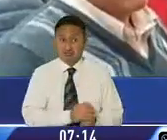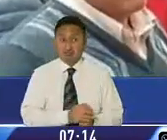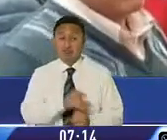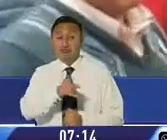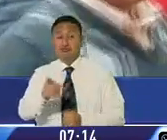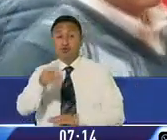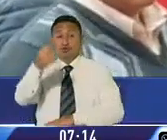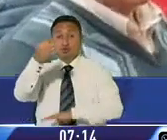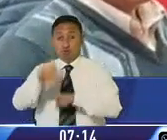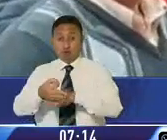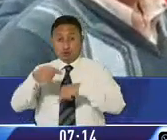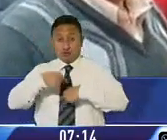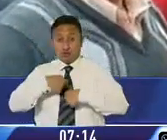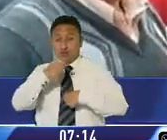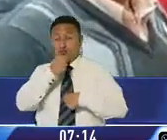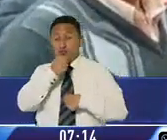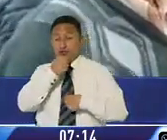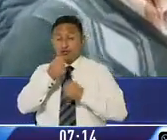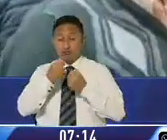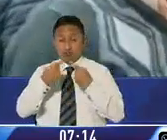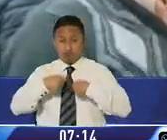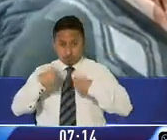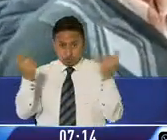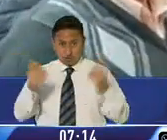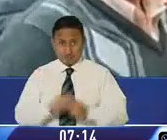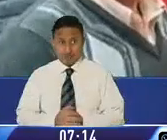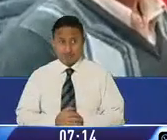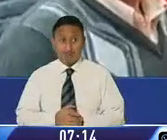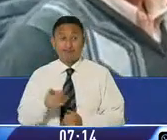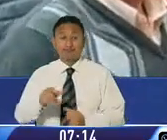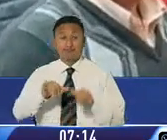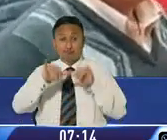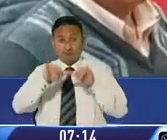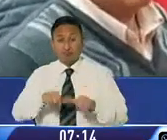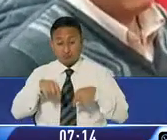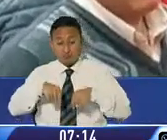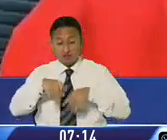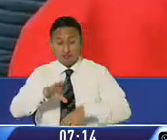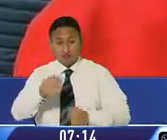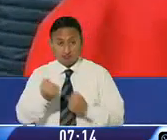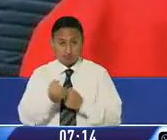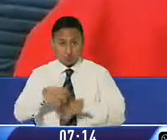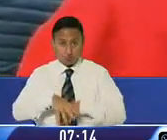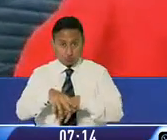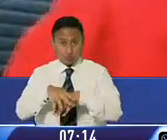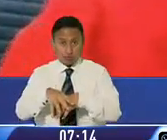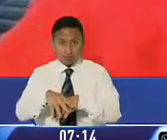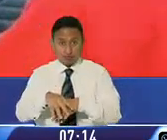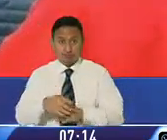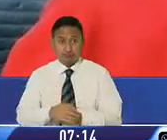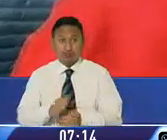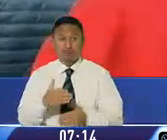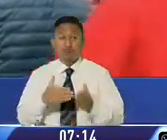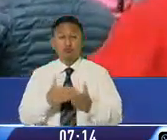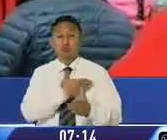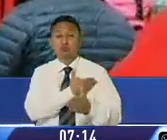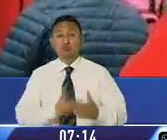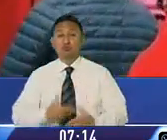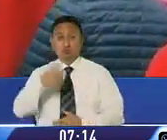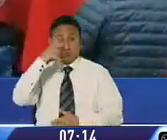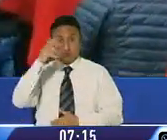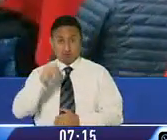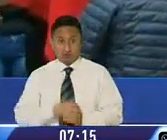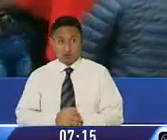la provincia de Cotopaxi en el cantón Saquisilí, donde estaba arengando la movilización, esta vez en contra del presidente Guillermo